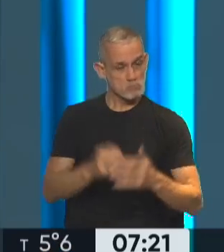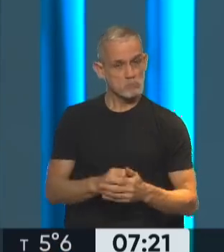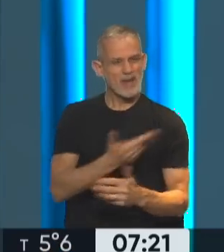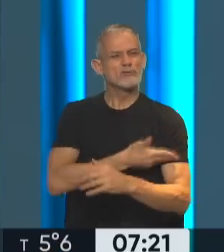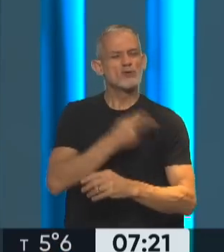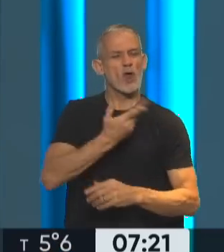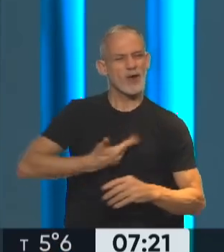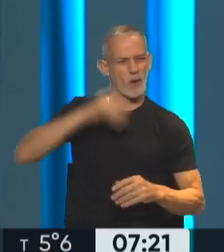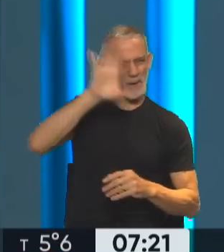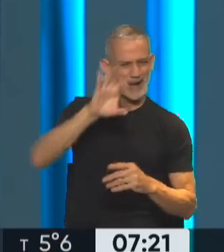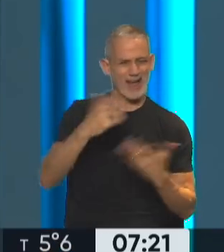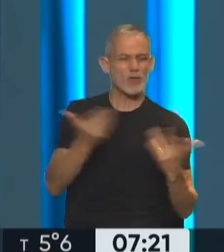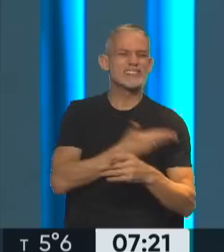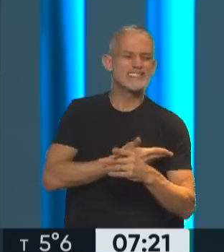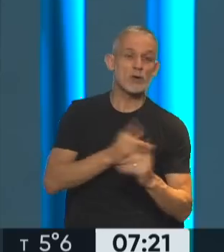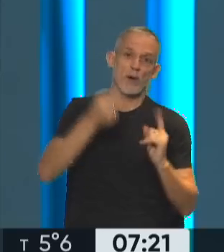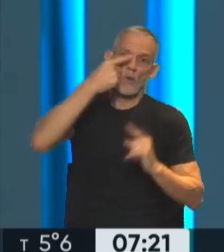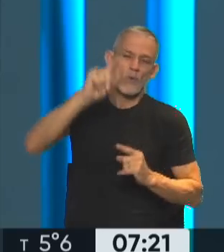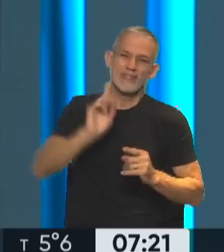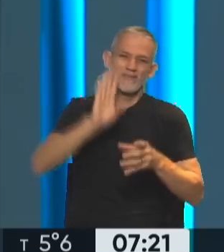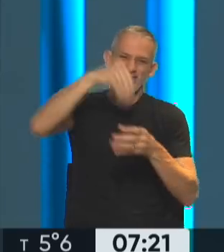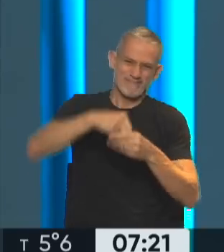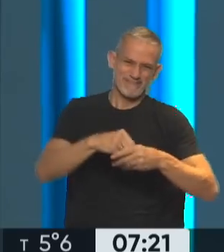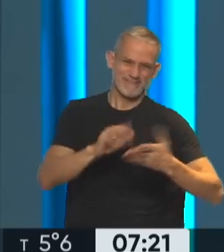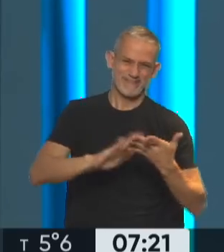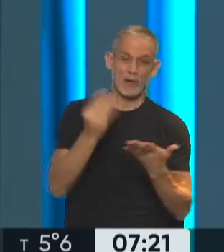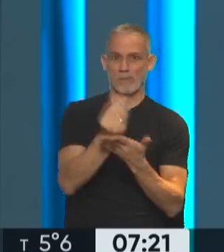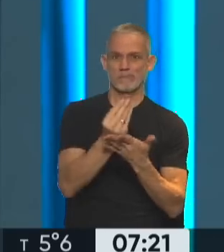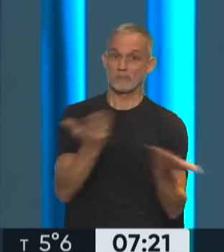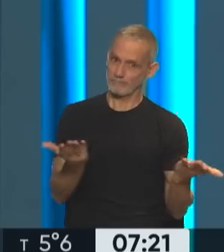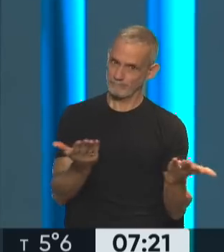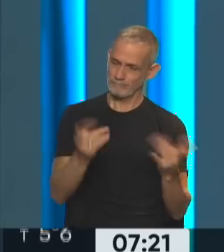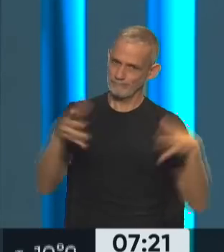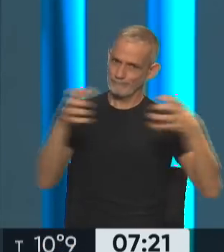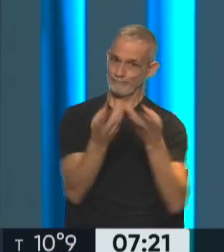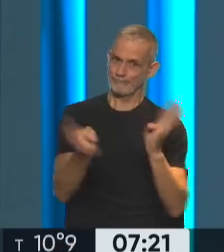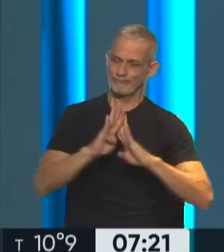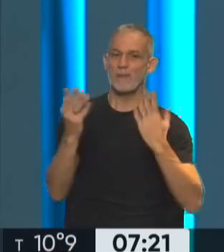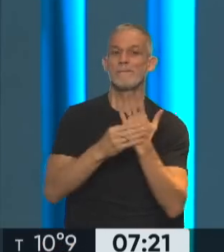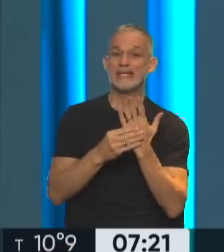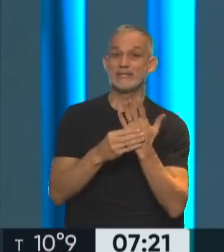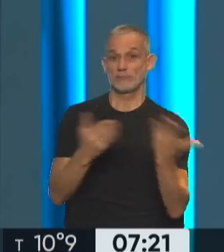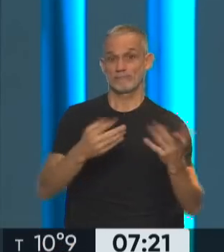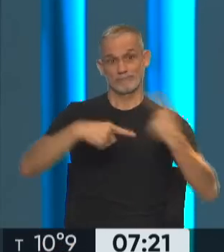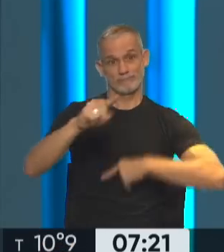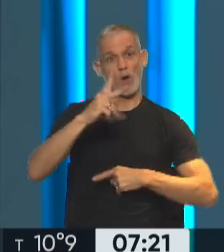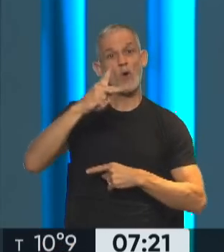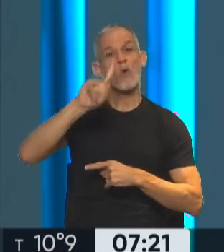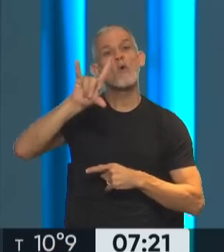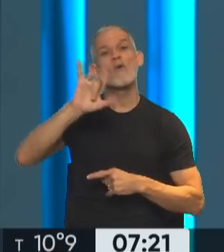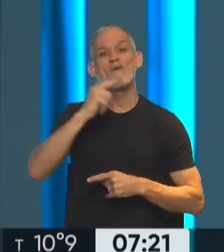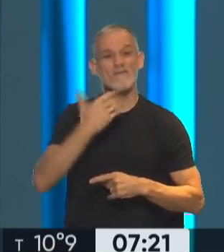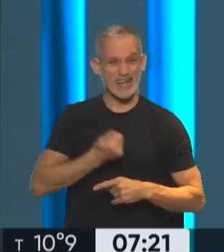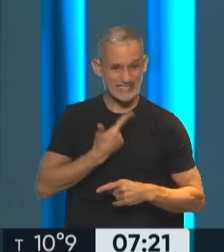Scioli era gobernador, y lo cito a Scioli porque fue la última incorporación, y no es casualidad, al Gabinete Nacional en reemplazo de Matías Culfas. Digo,